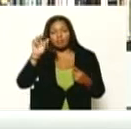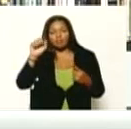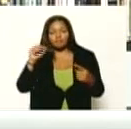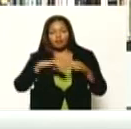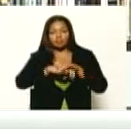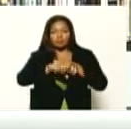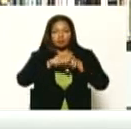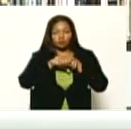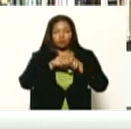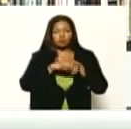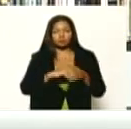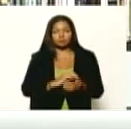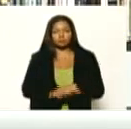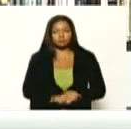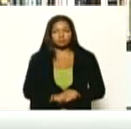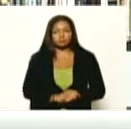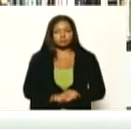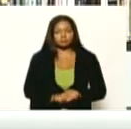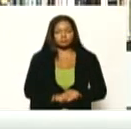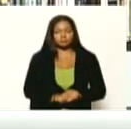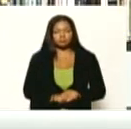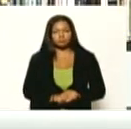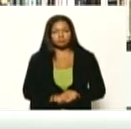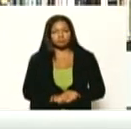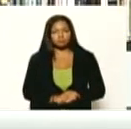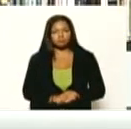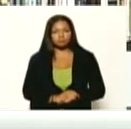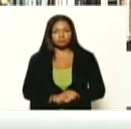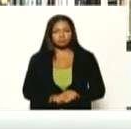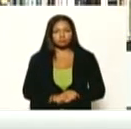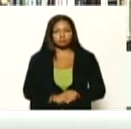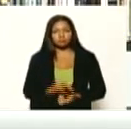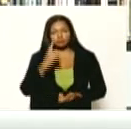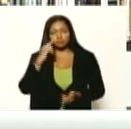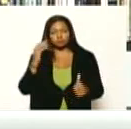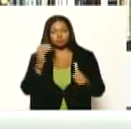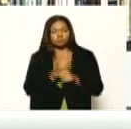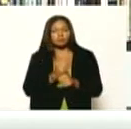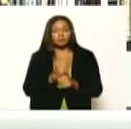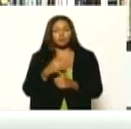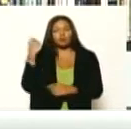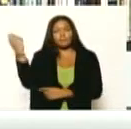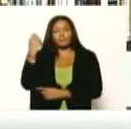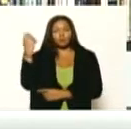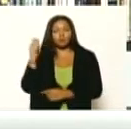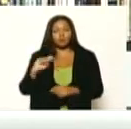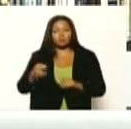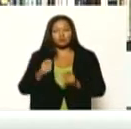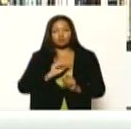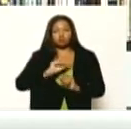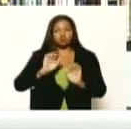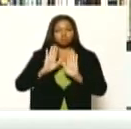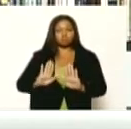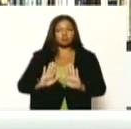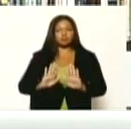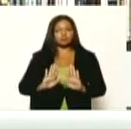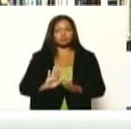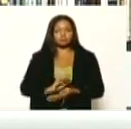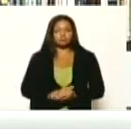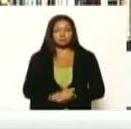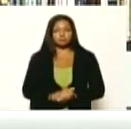Reino Unido. Aquí la detectamos por Apure, por Táchira y la hemos parado. Se ha